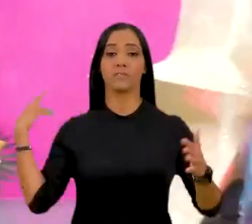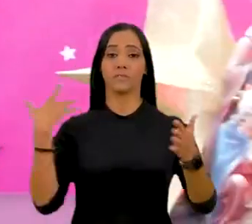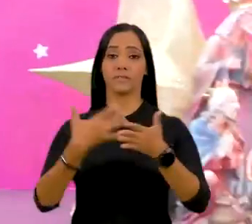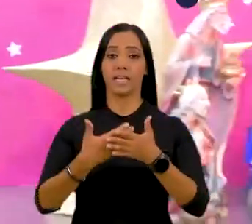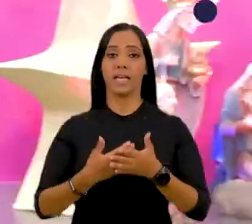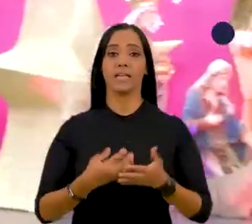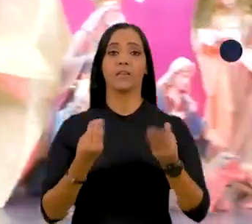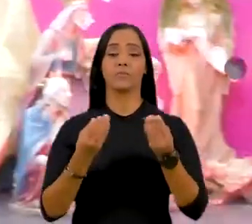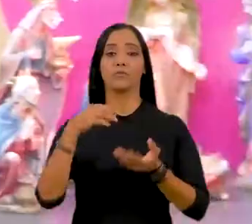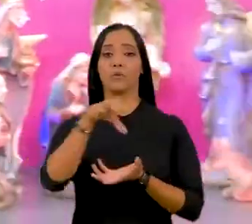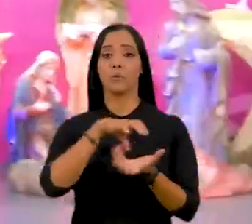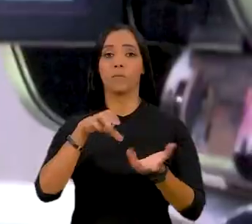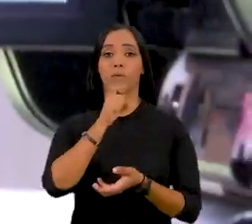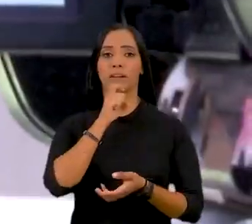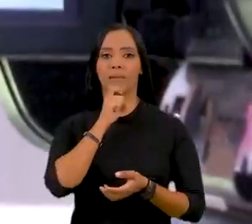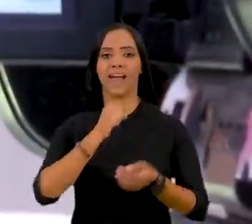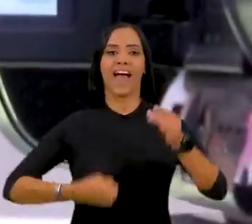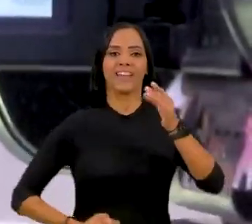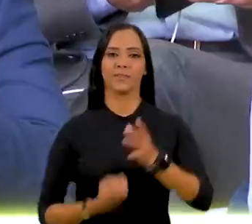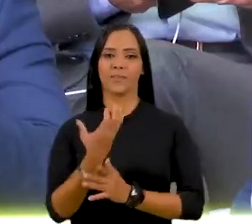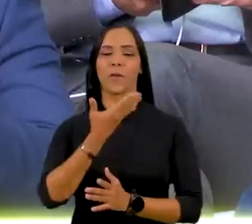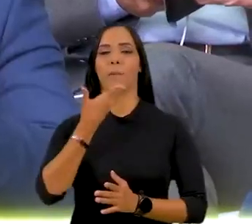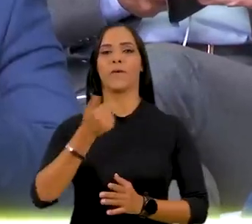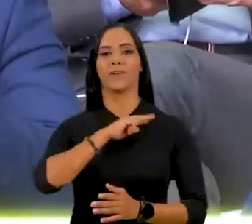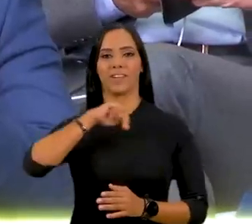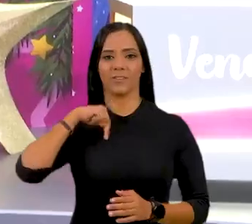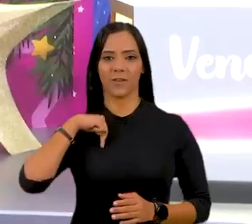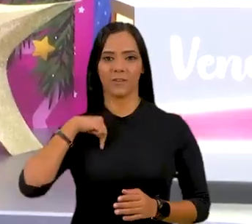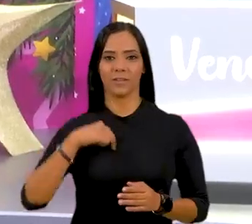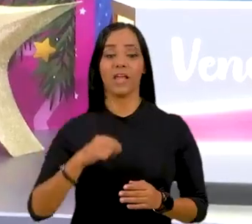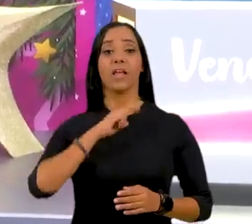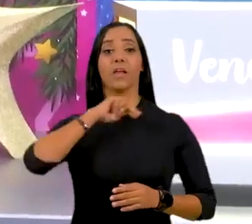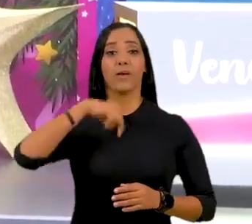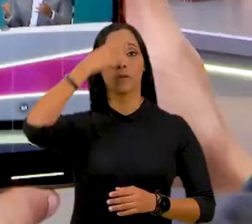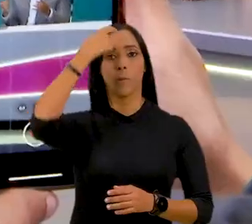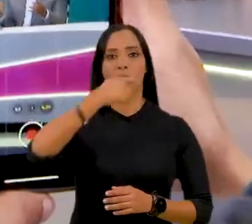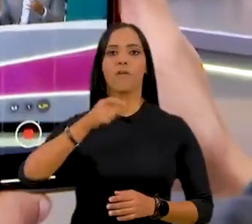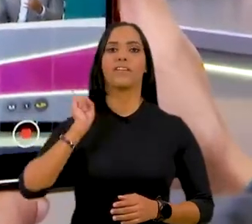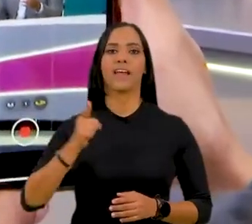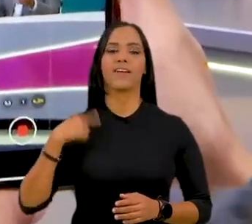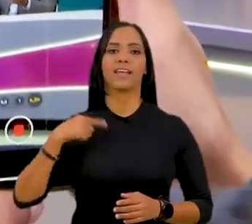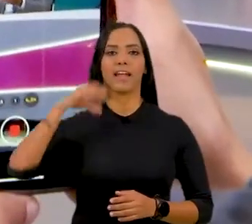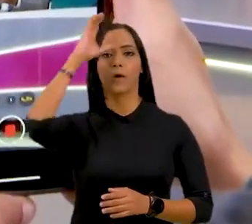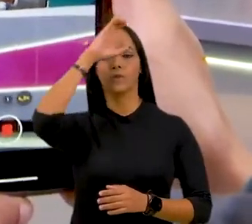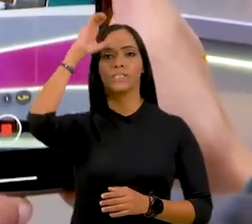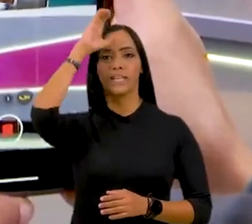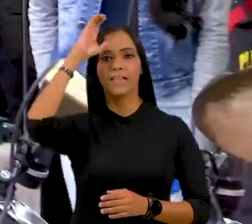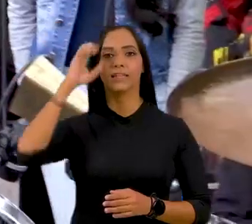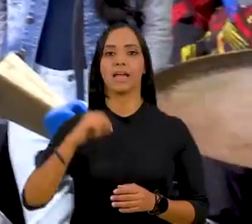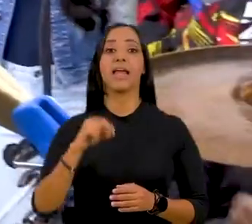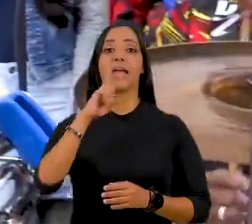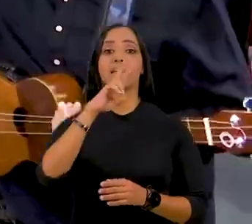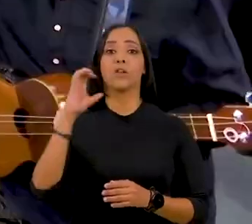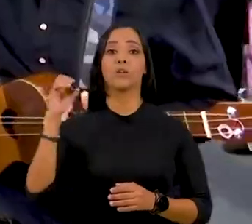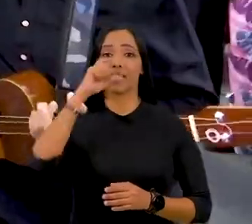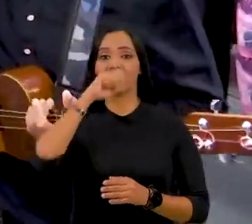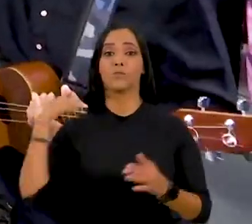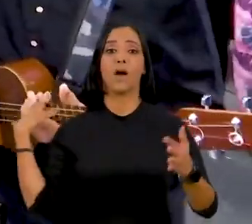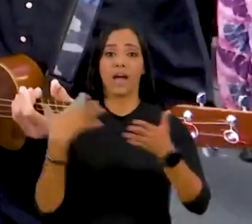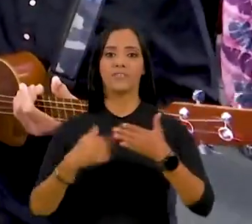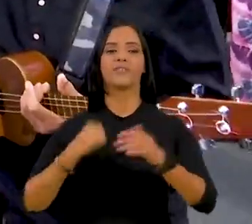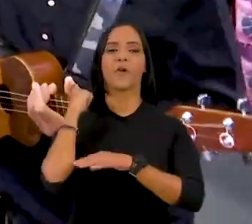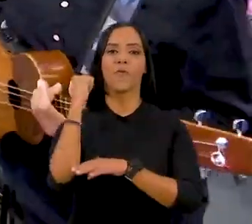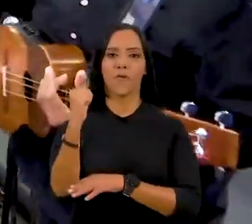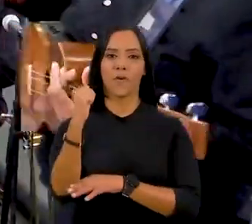estos años de altas dificultades ha surgido lo mejor de nosotros. Nuestro pueblo debe tener conciencia que hace